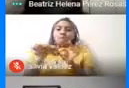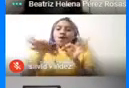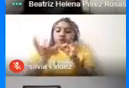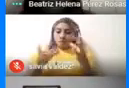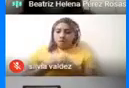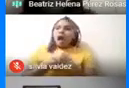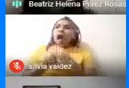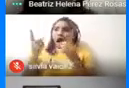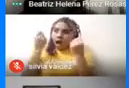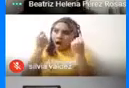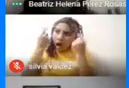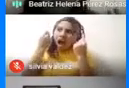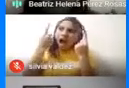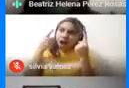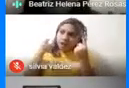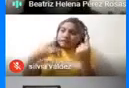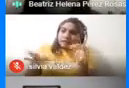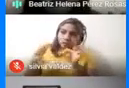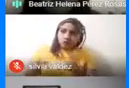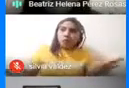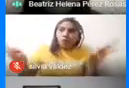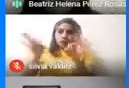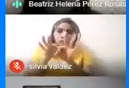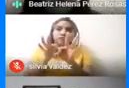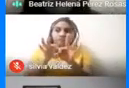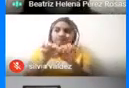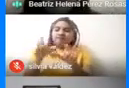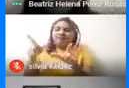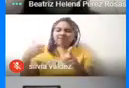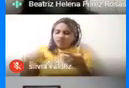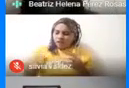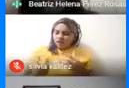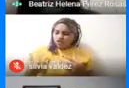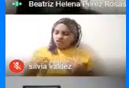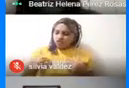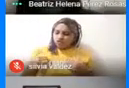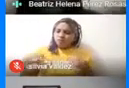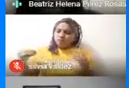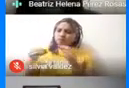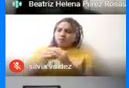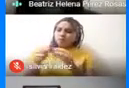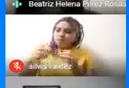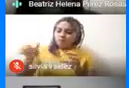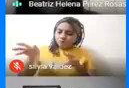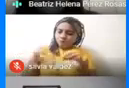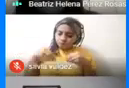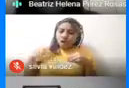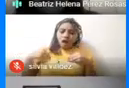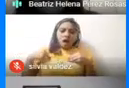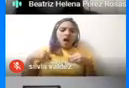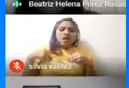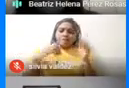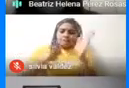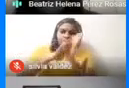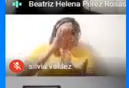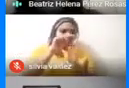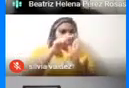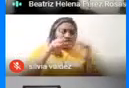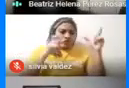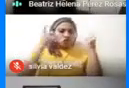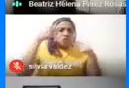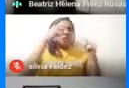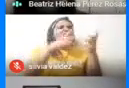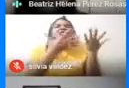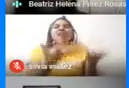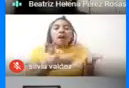valoración y han adoptado como esos esquemas de desarrollar turismo con base en